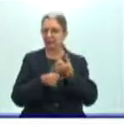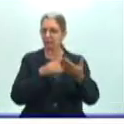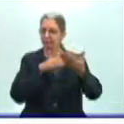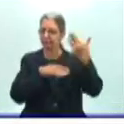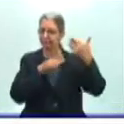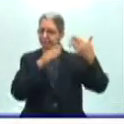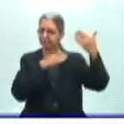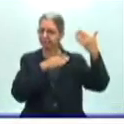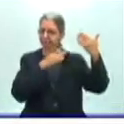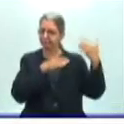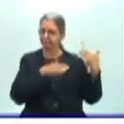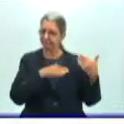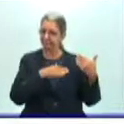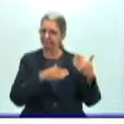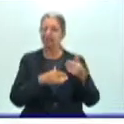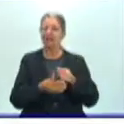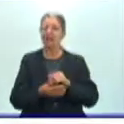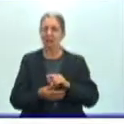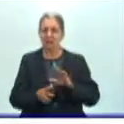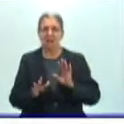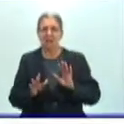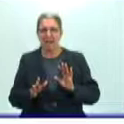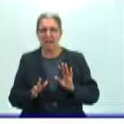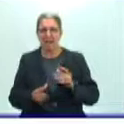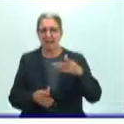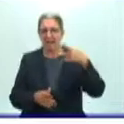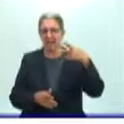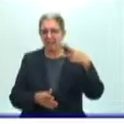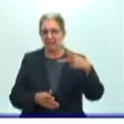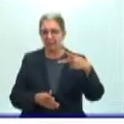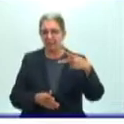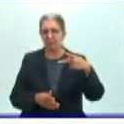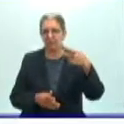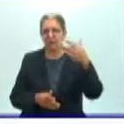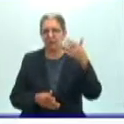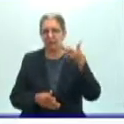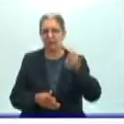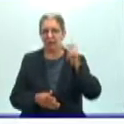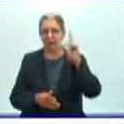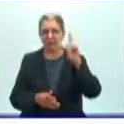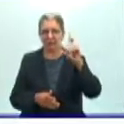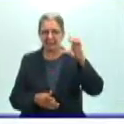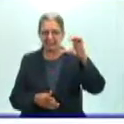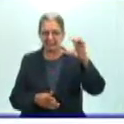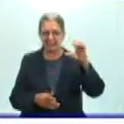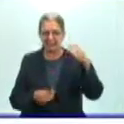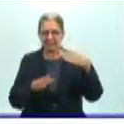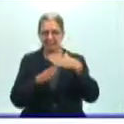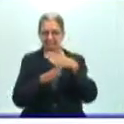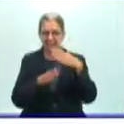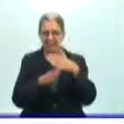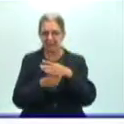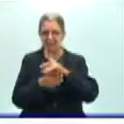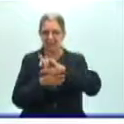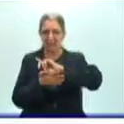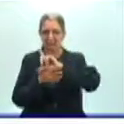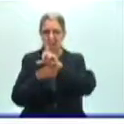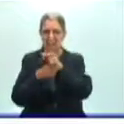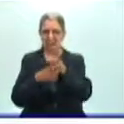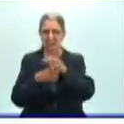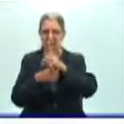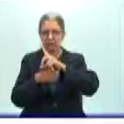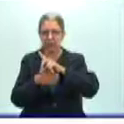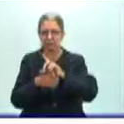clases. El ángulo ADC va a ser igual a la mitad de su arco